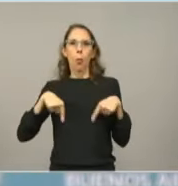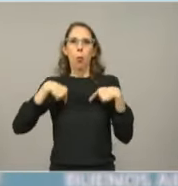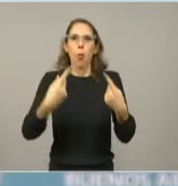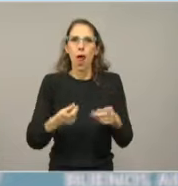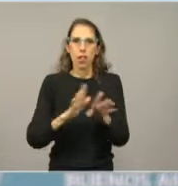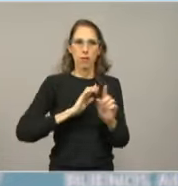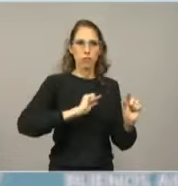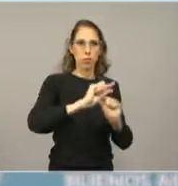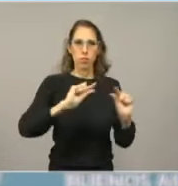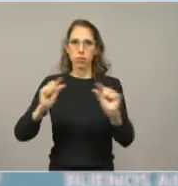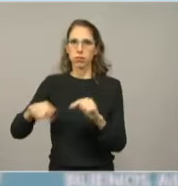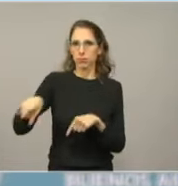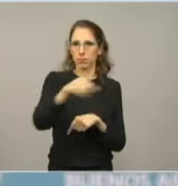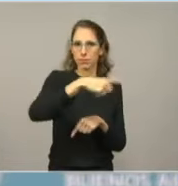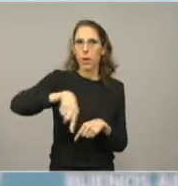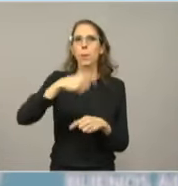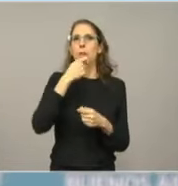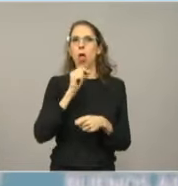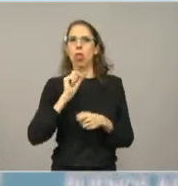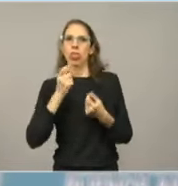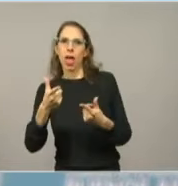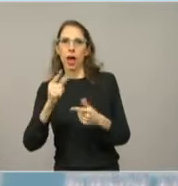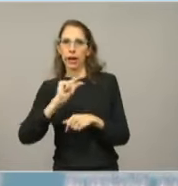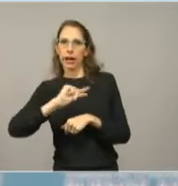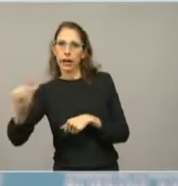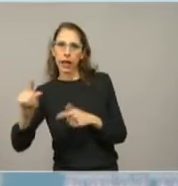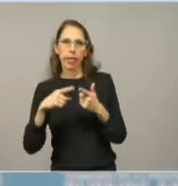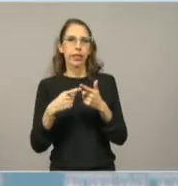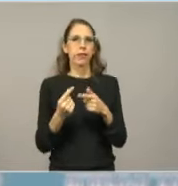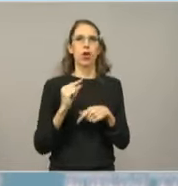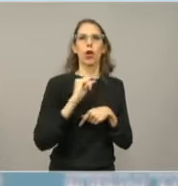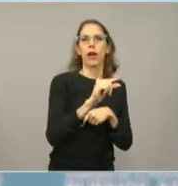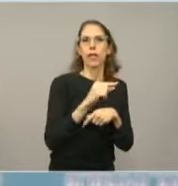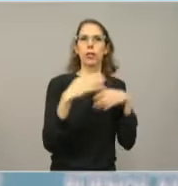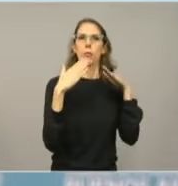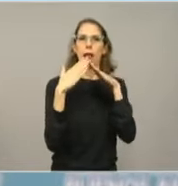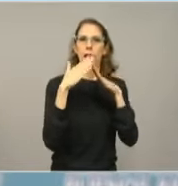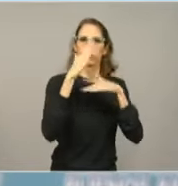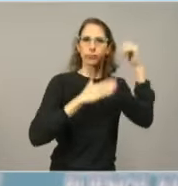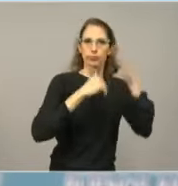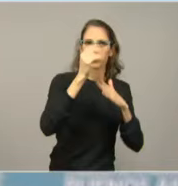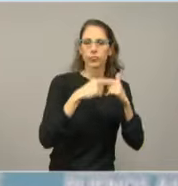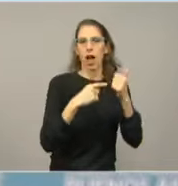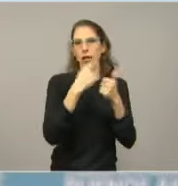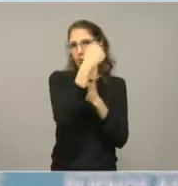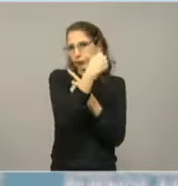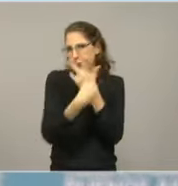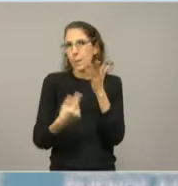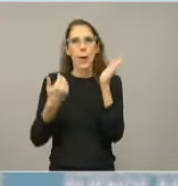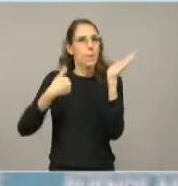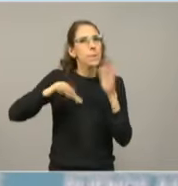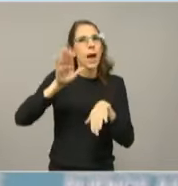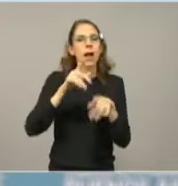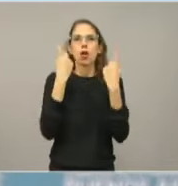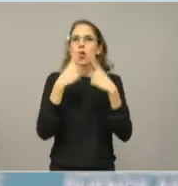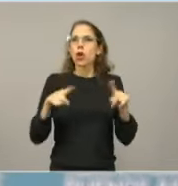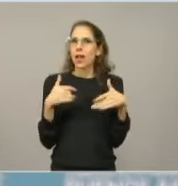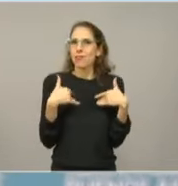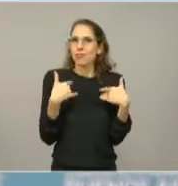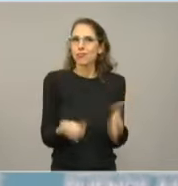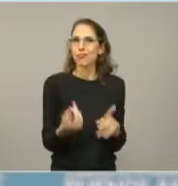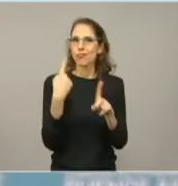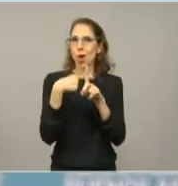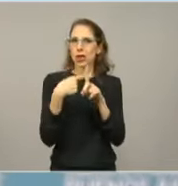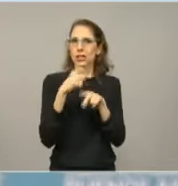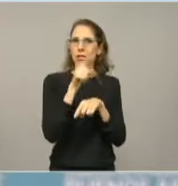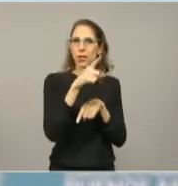cosas a través del crédito productivo a través del crédito hipotecario que tiene el banco provincia pero fundamentalmente a través de los beneficios de la de